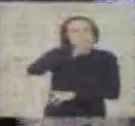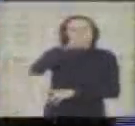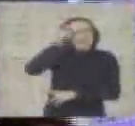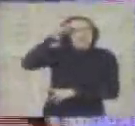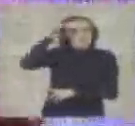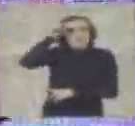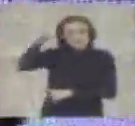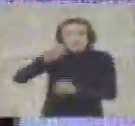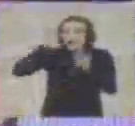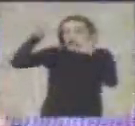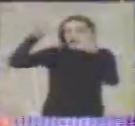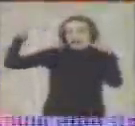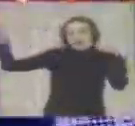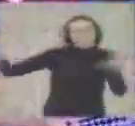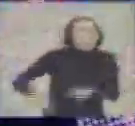canario.